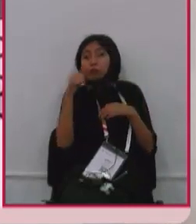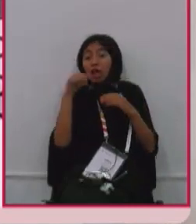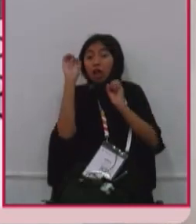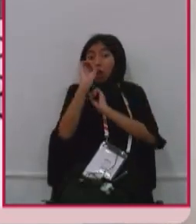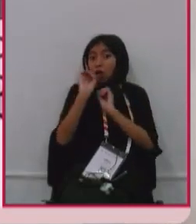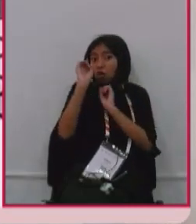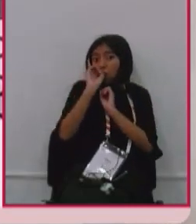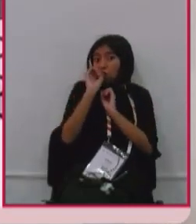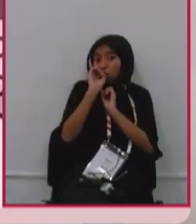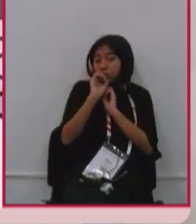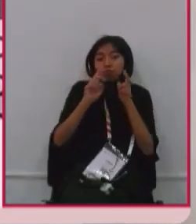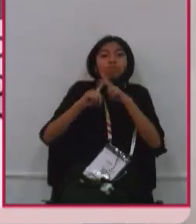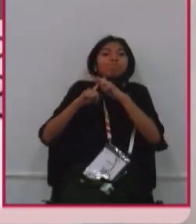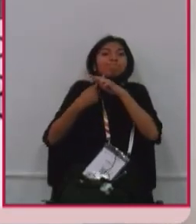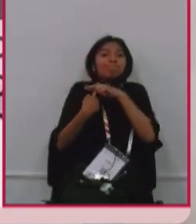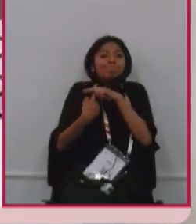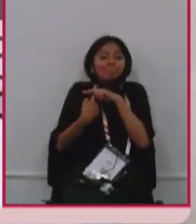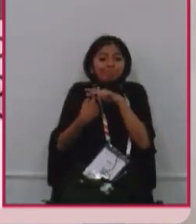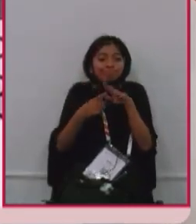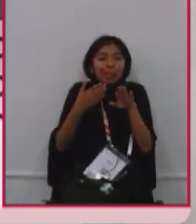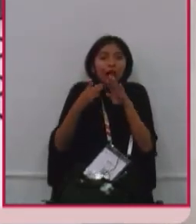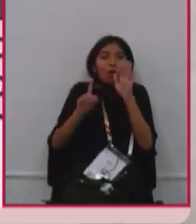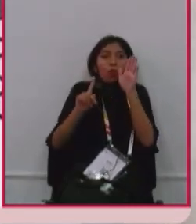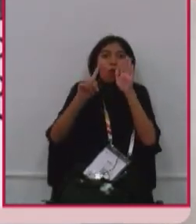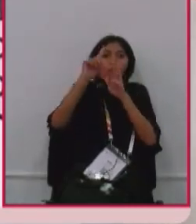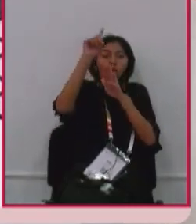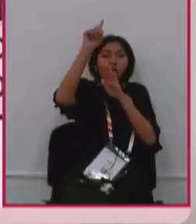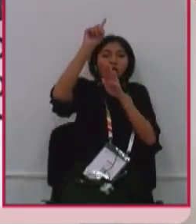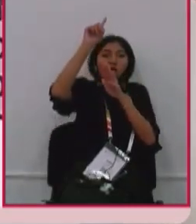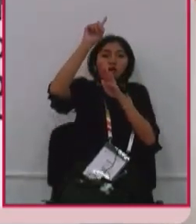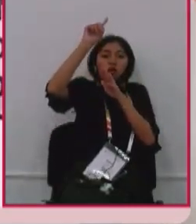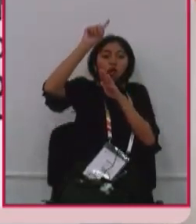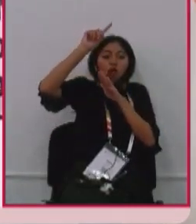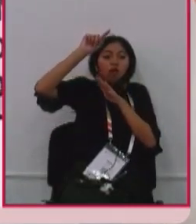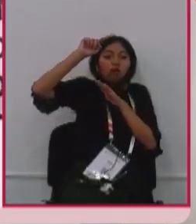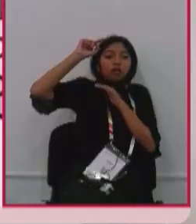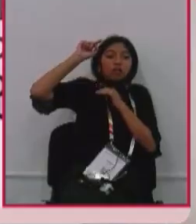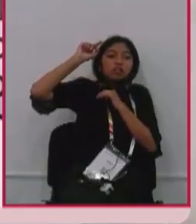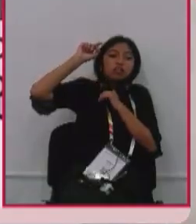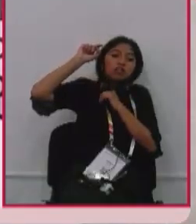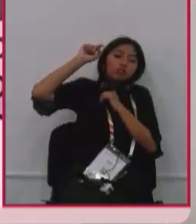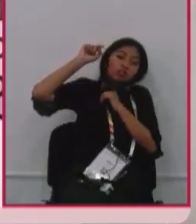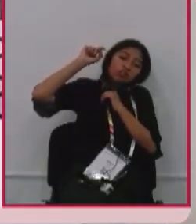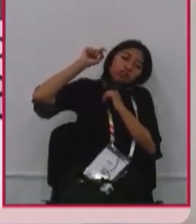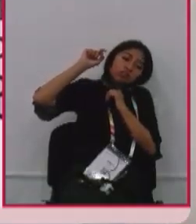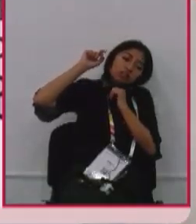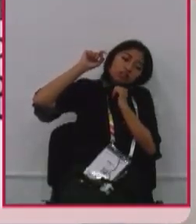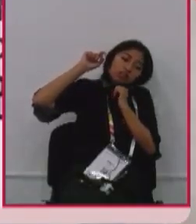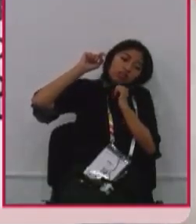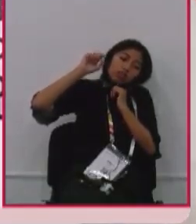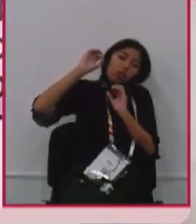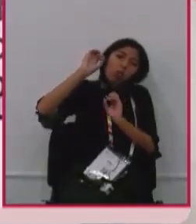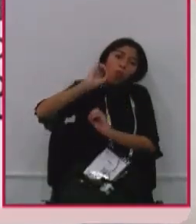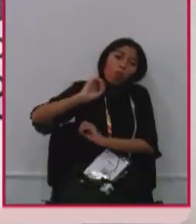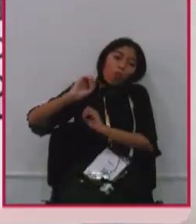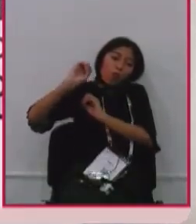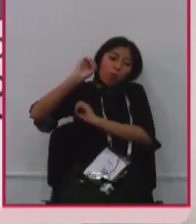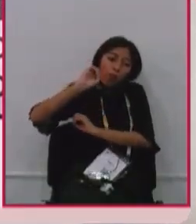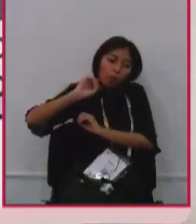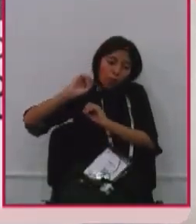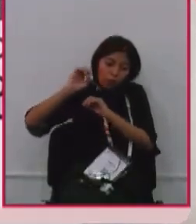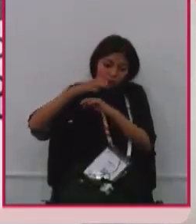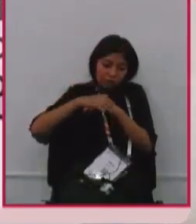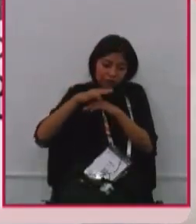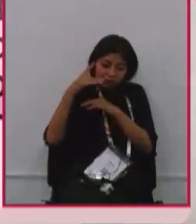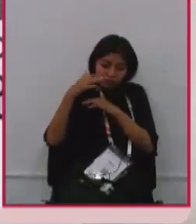oro que inicialmente había salido alto, ¿no? Era lo que usted, ingeniero, menciona, era el oro colgado que se menciona que ya